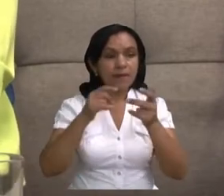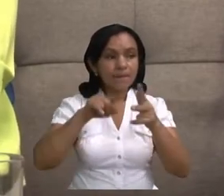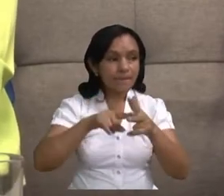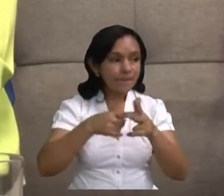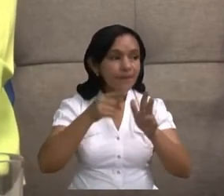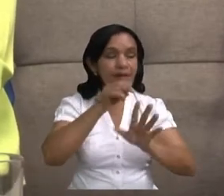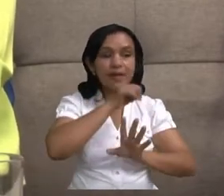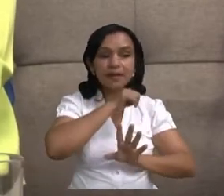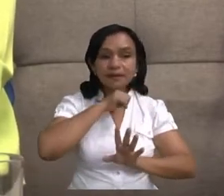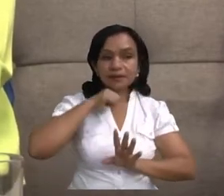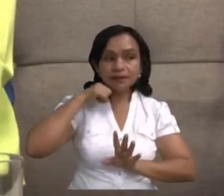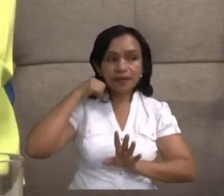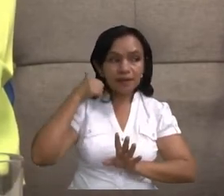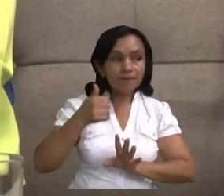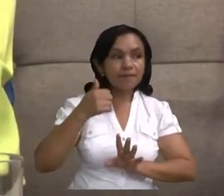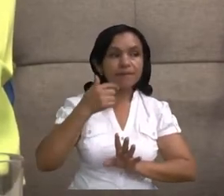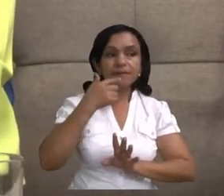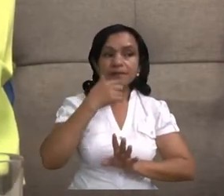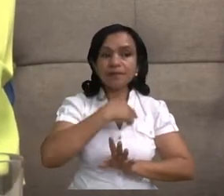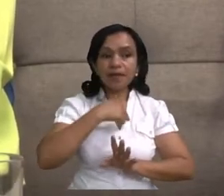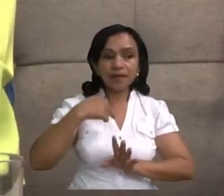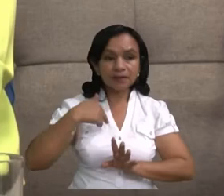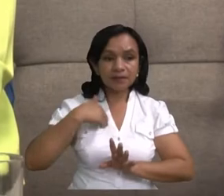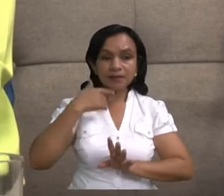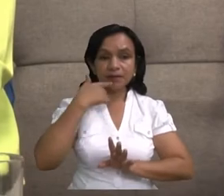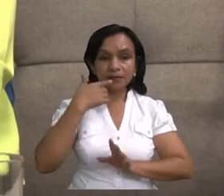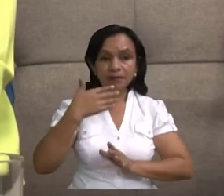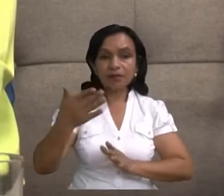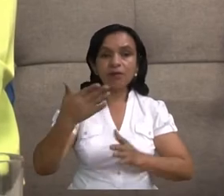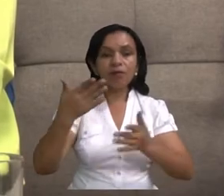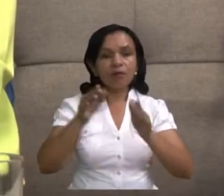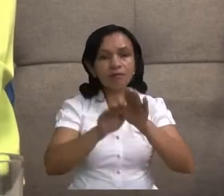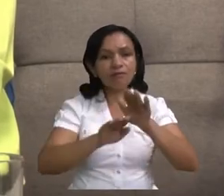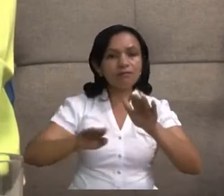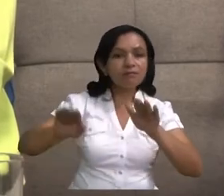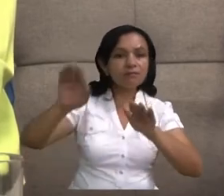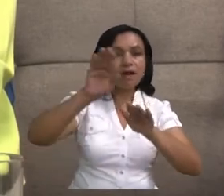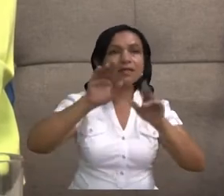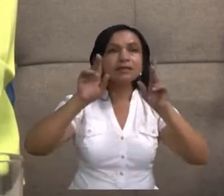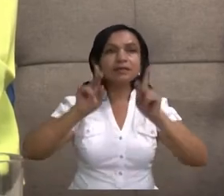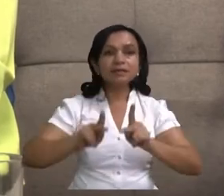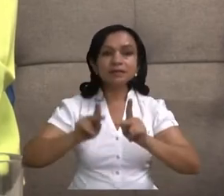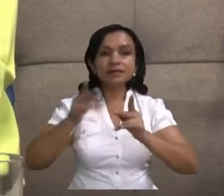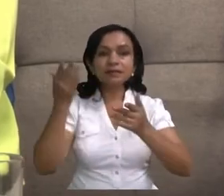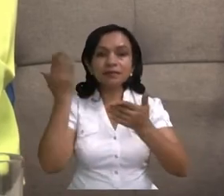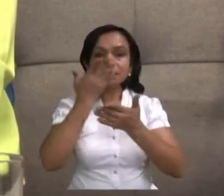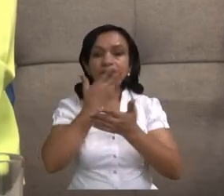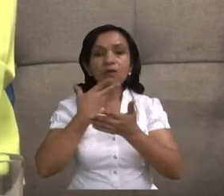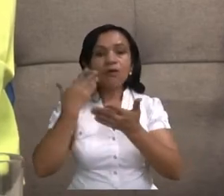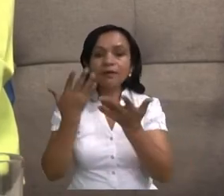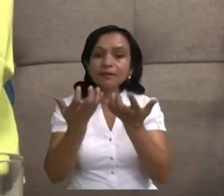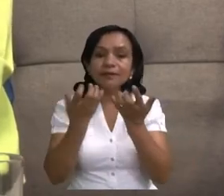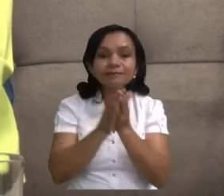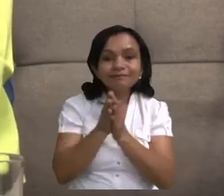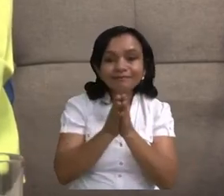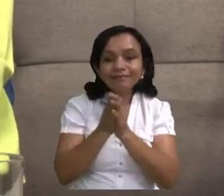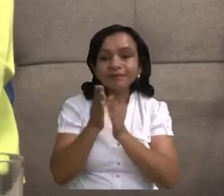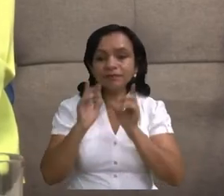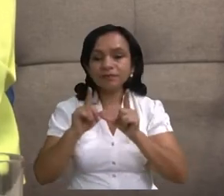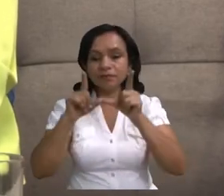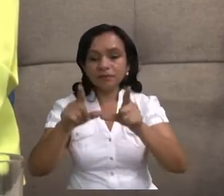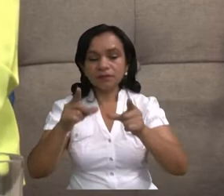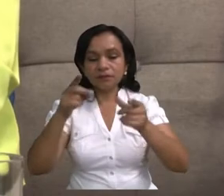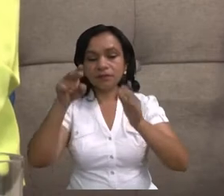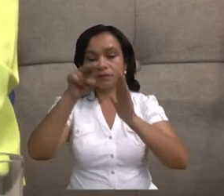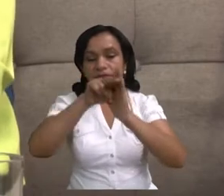examen, también hay que hacer la selección porque rebasa los cupos, porque ellos compiten solamente con su rendimiento académico